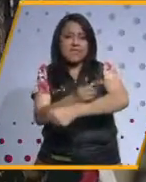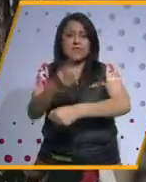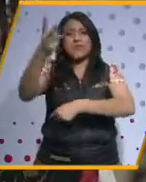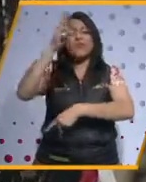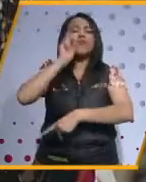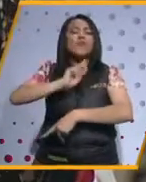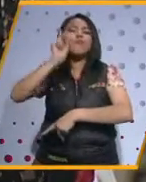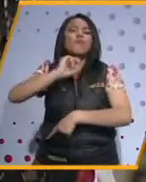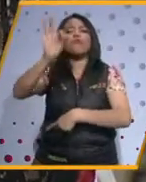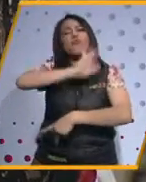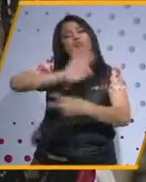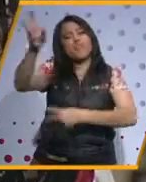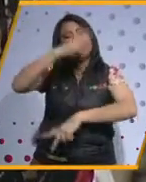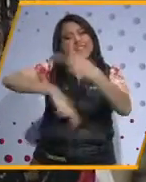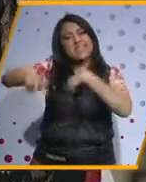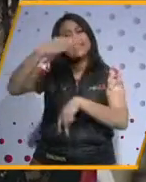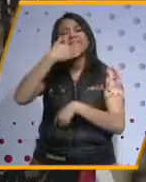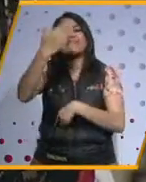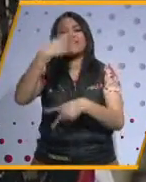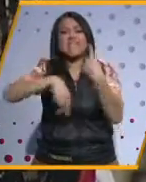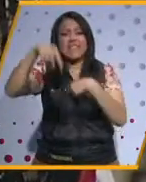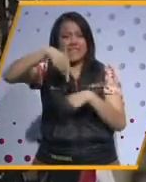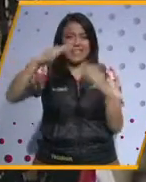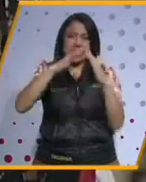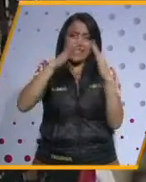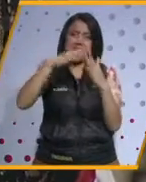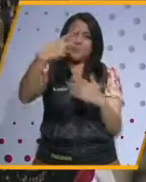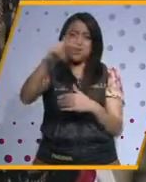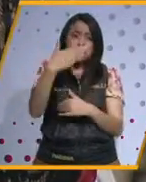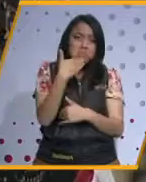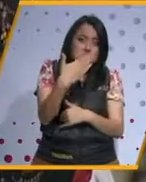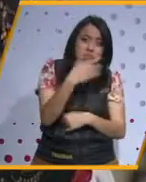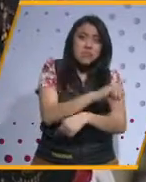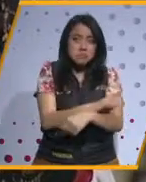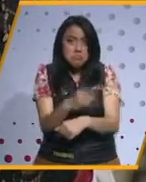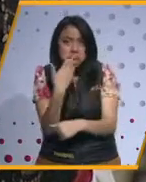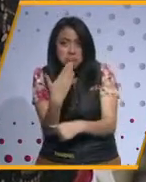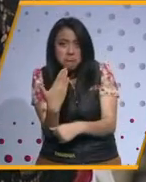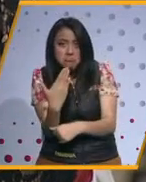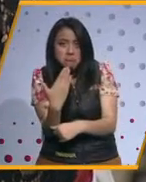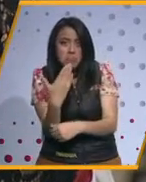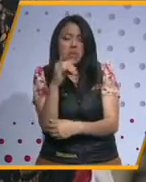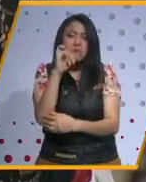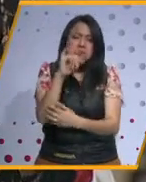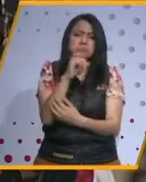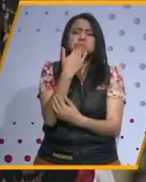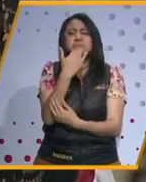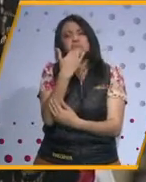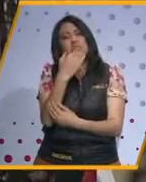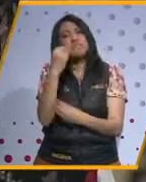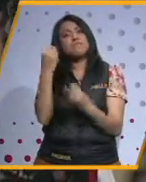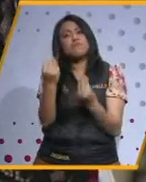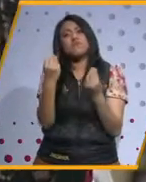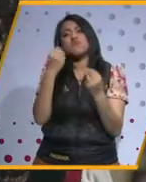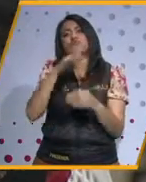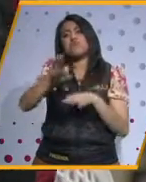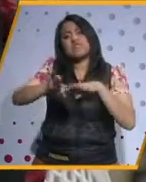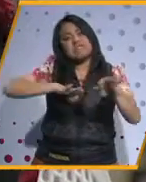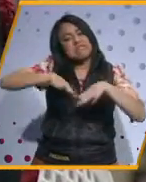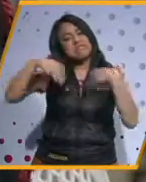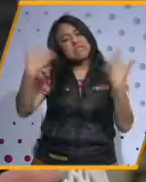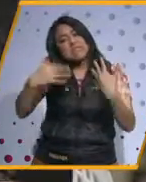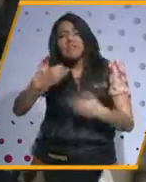Y siempre gracias. Vas a ser bienvenida, esta es tu casa. Muchas gracias. ¿La delegación todo en orden? Todo en orden, con mucho trabajo, pero qué bueno. Si no hubiera trabajo, no